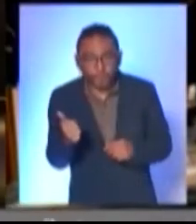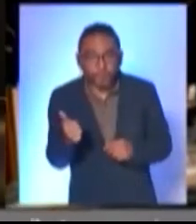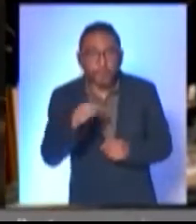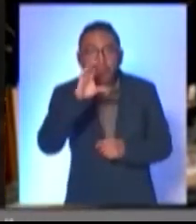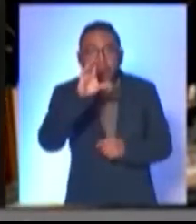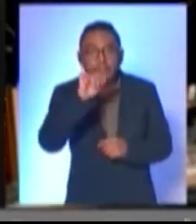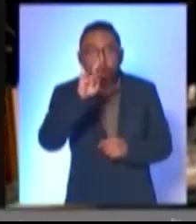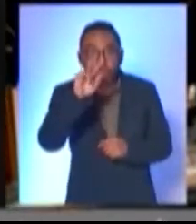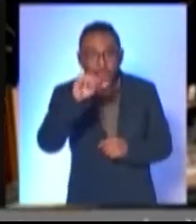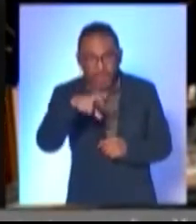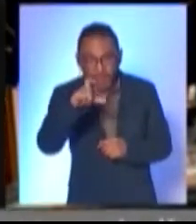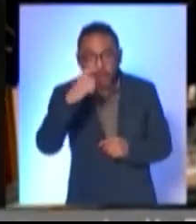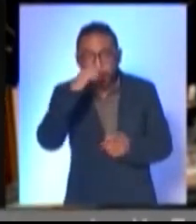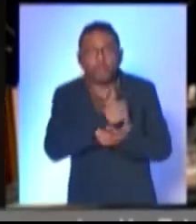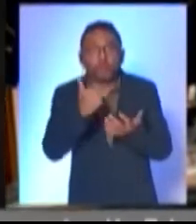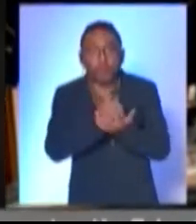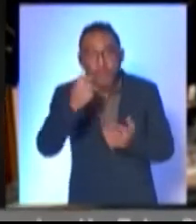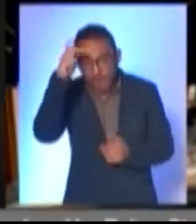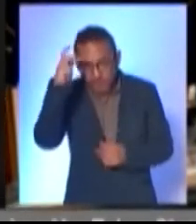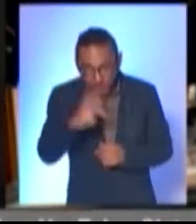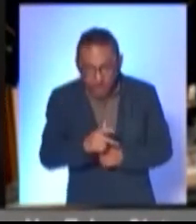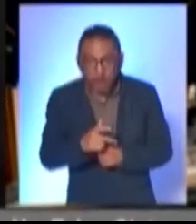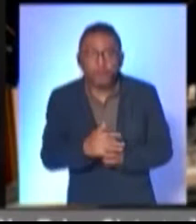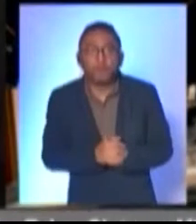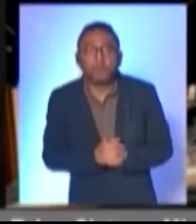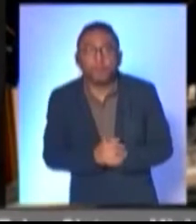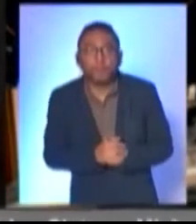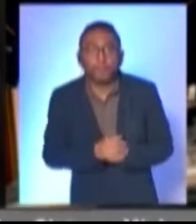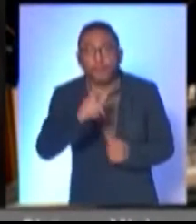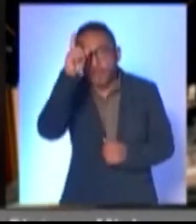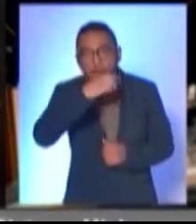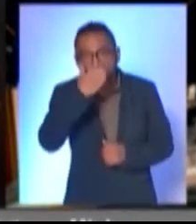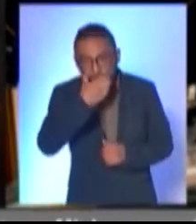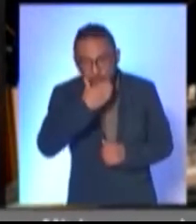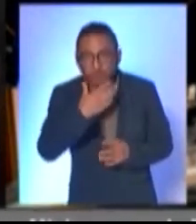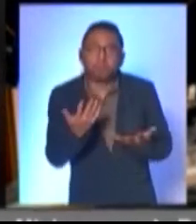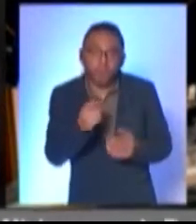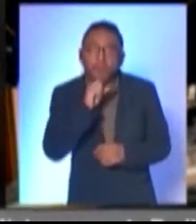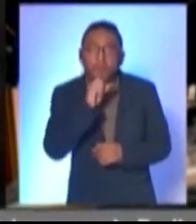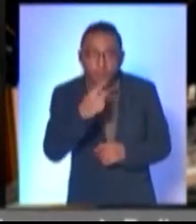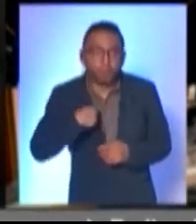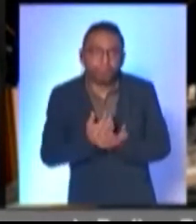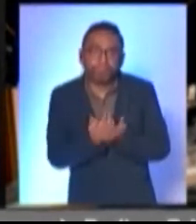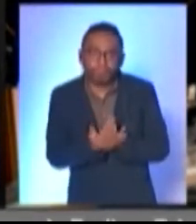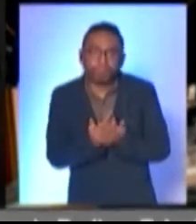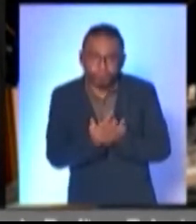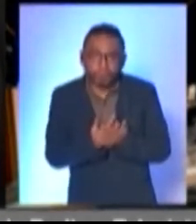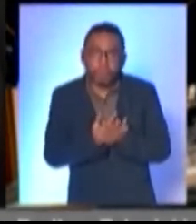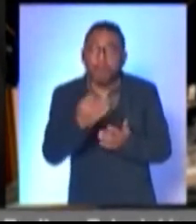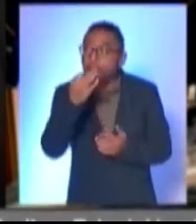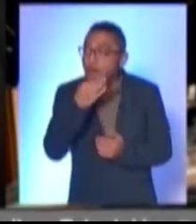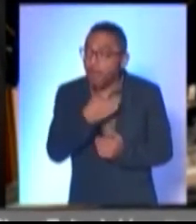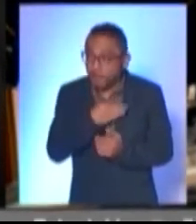Sinovac, perdón, para Ciudad Hidalgo y Lázaro Cárdenas. También estamos en espera, bueno, de que nos